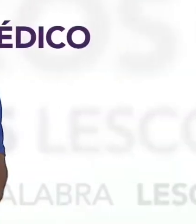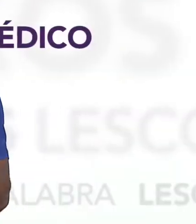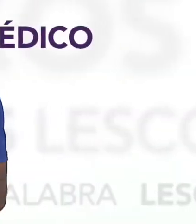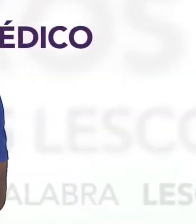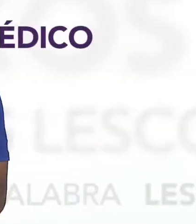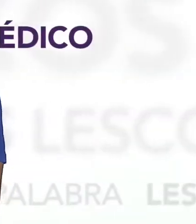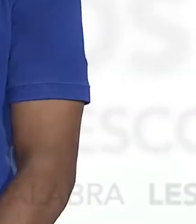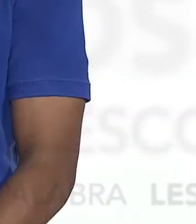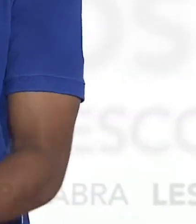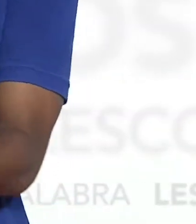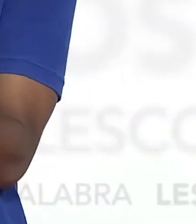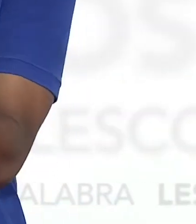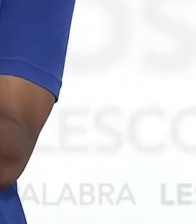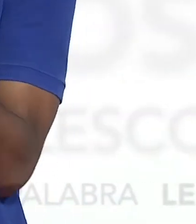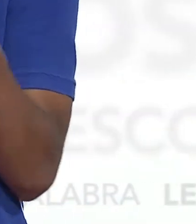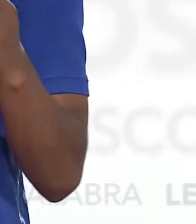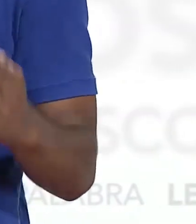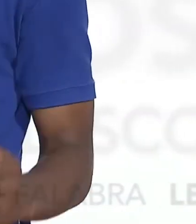Médico.